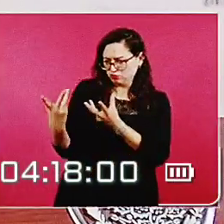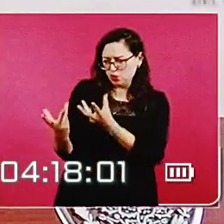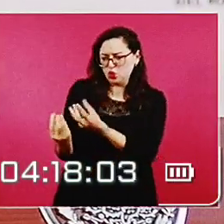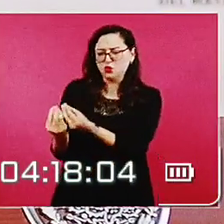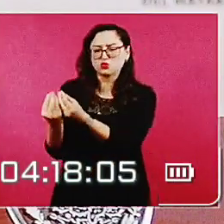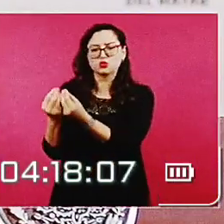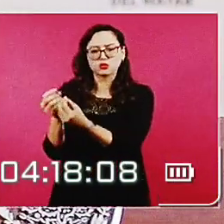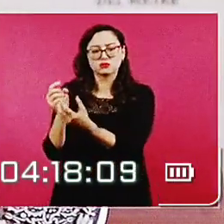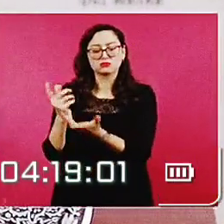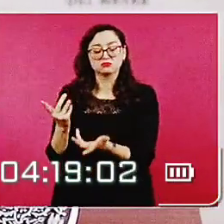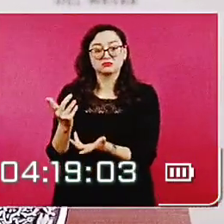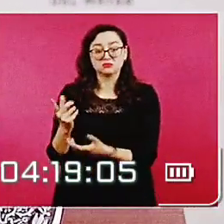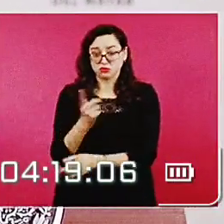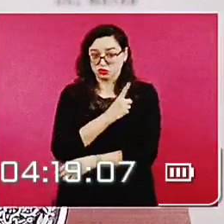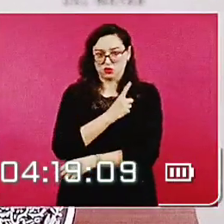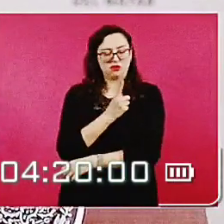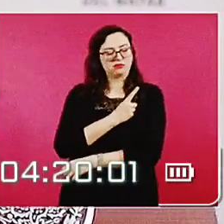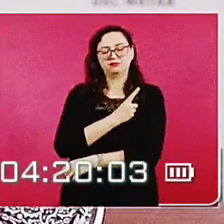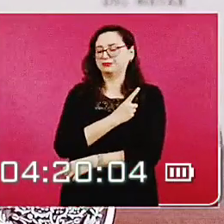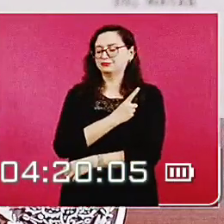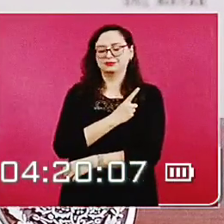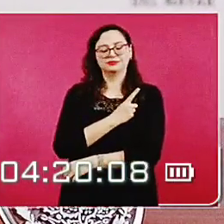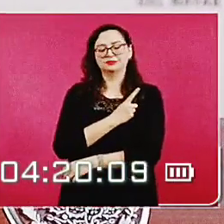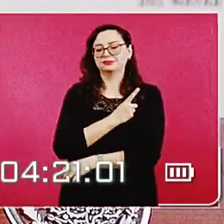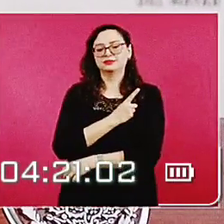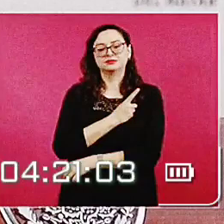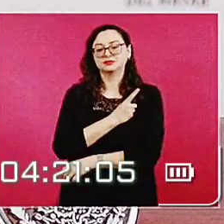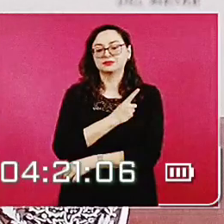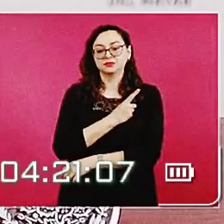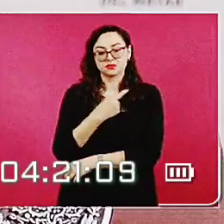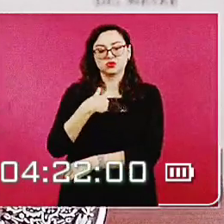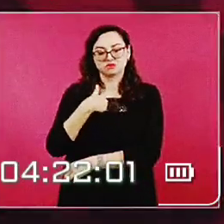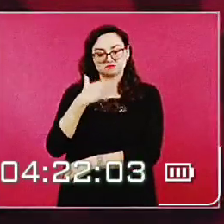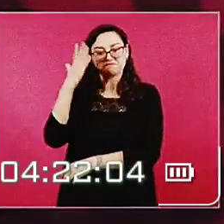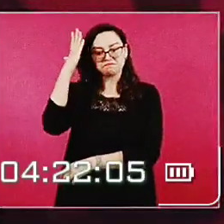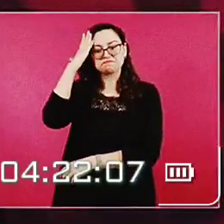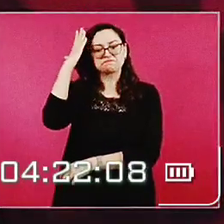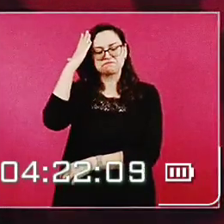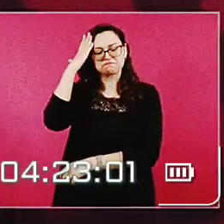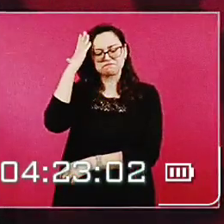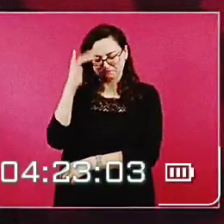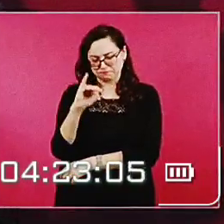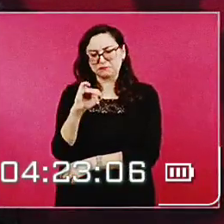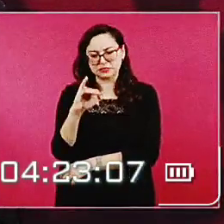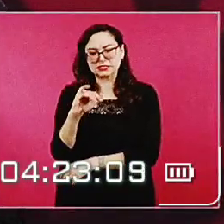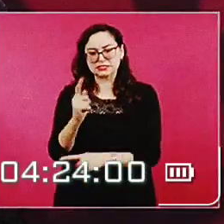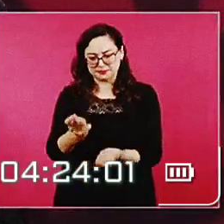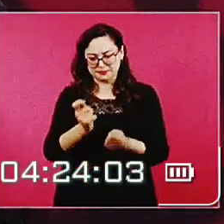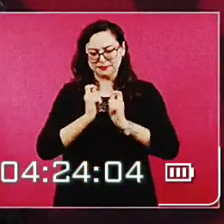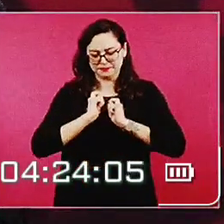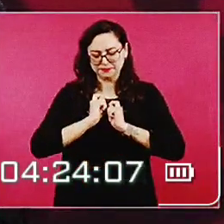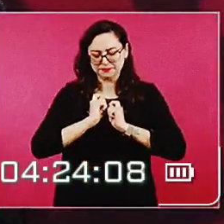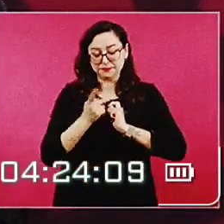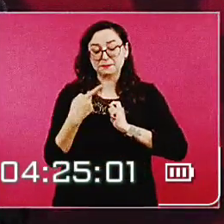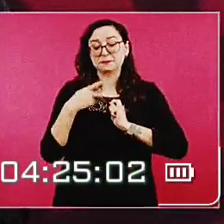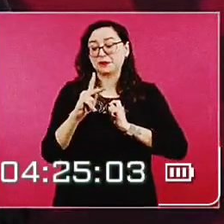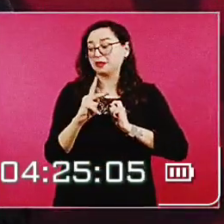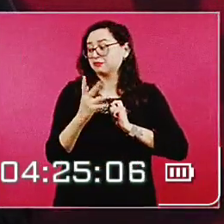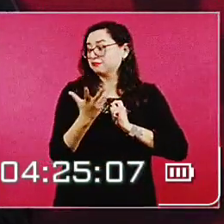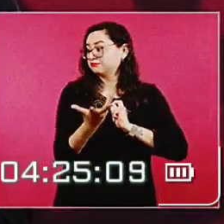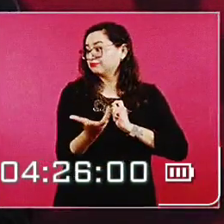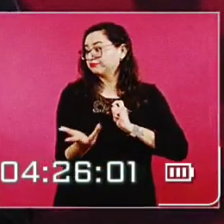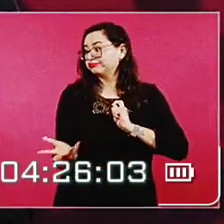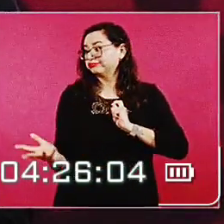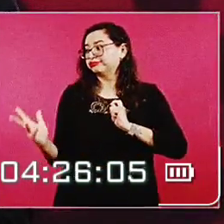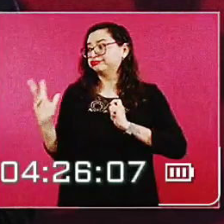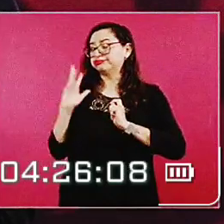obra, pero no el único. A mí me tocó encabezar esta lucha, pero fui apoyado por hombres y mujeres